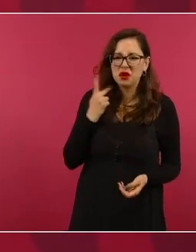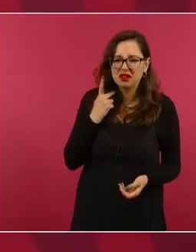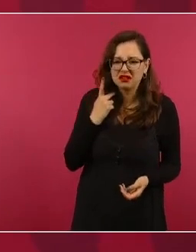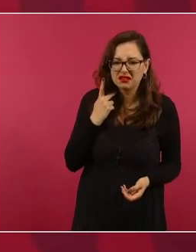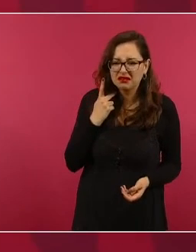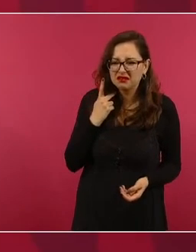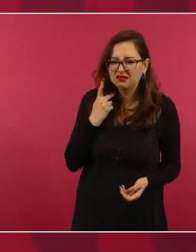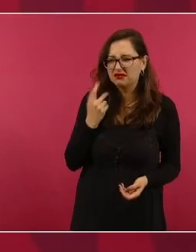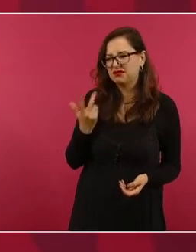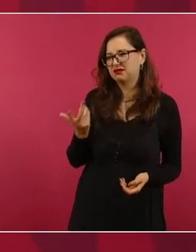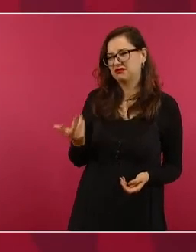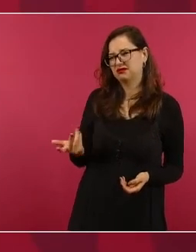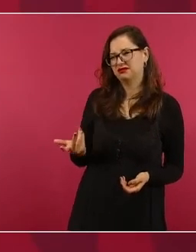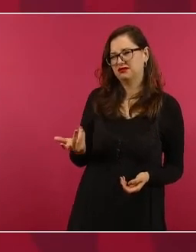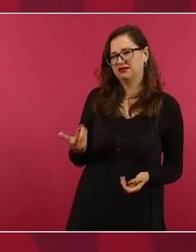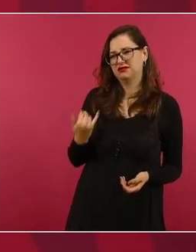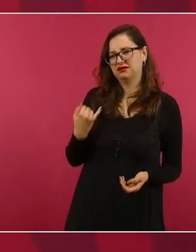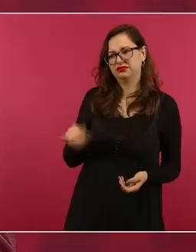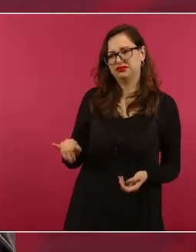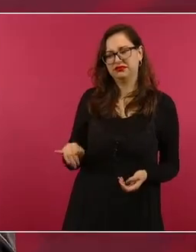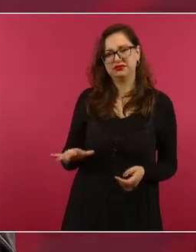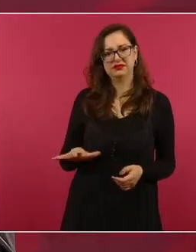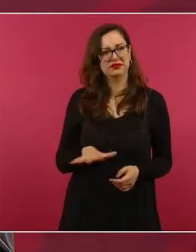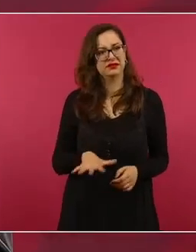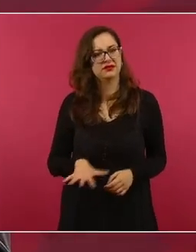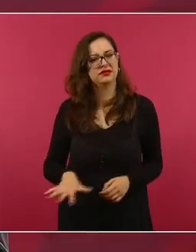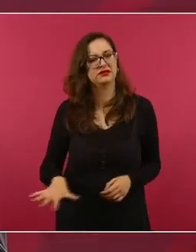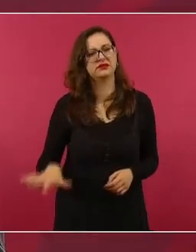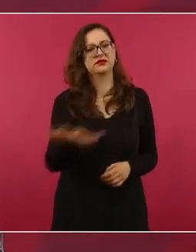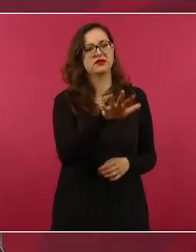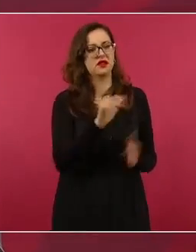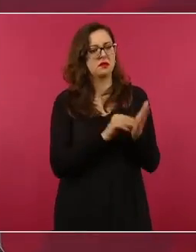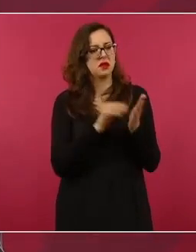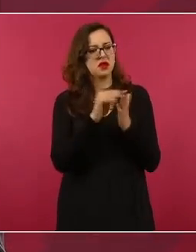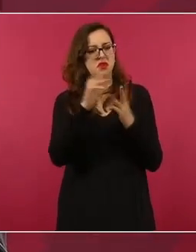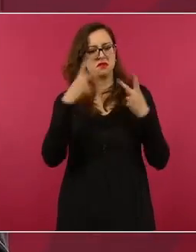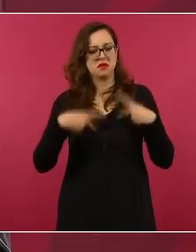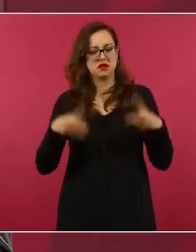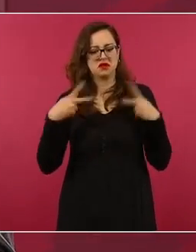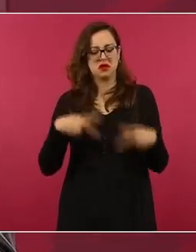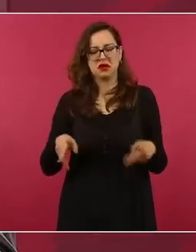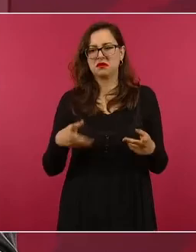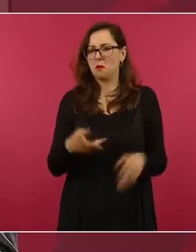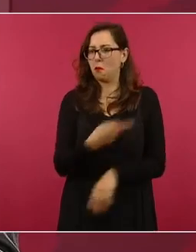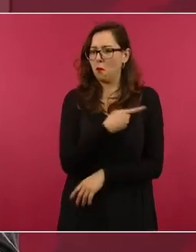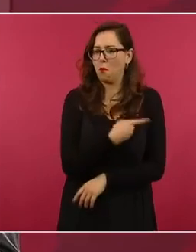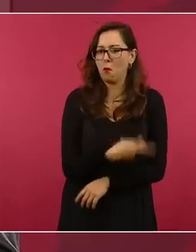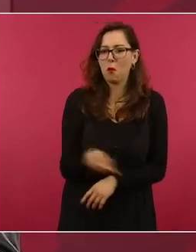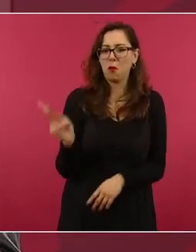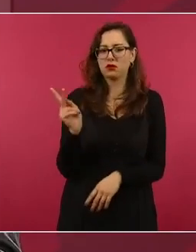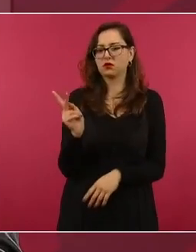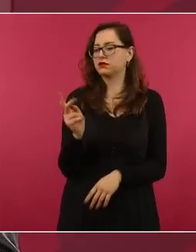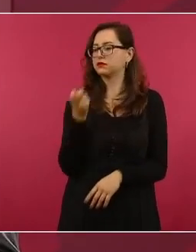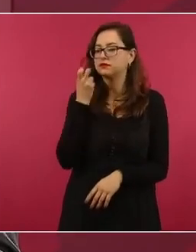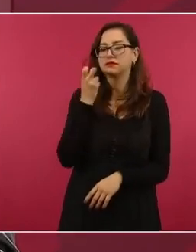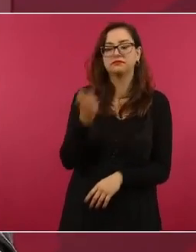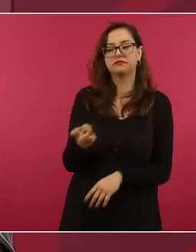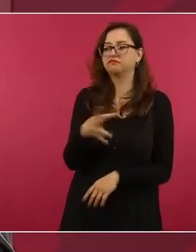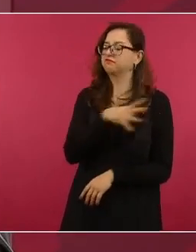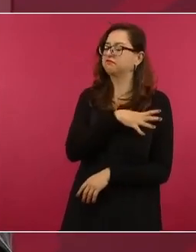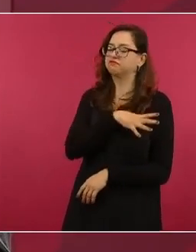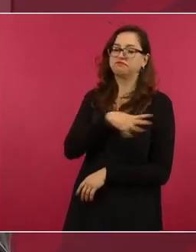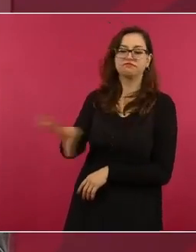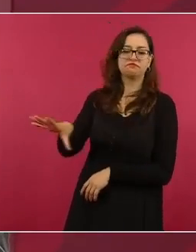mientras hay millones de mexicanos en la pobreza. Entonces, corrupción